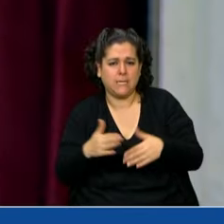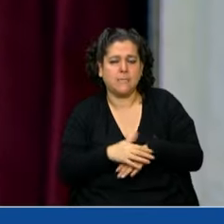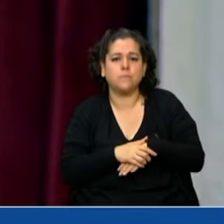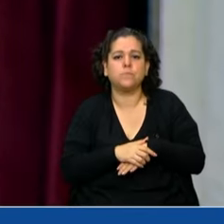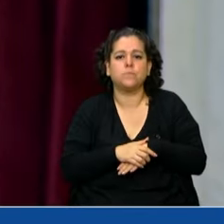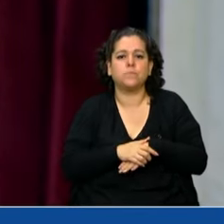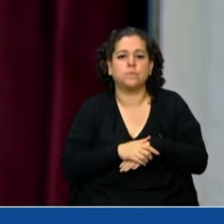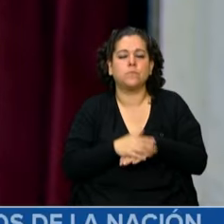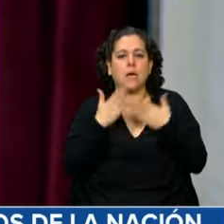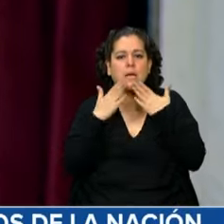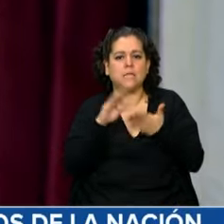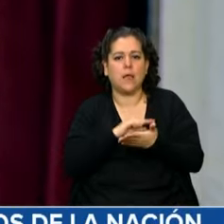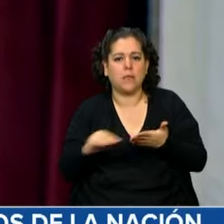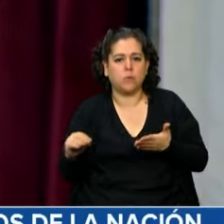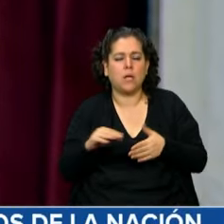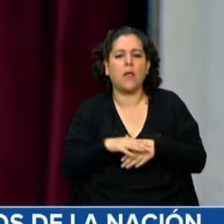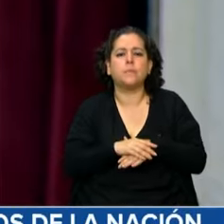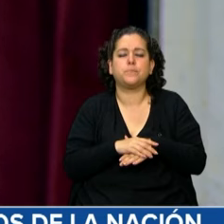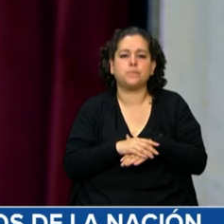deci Gracias